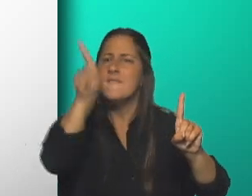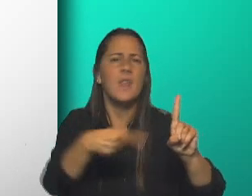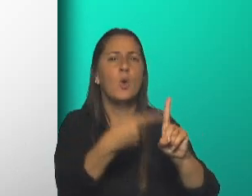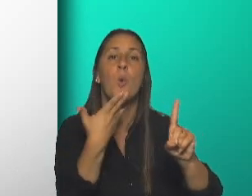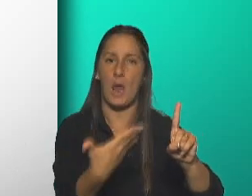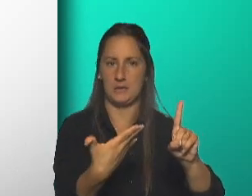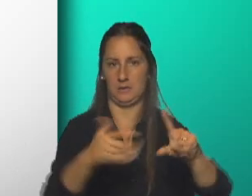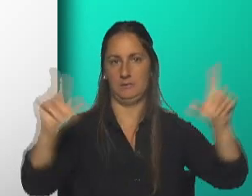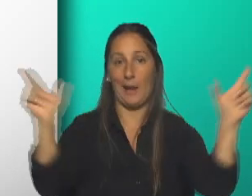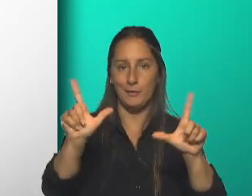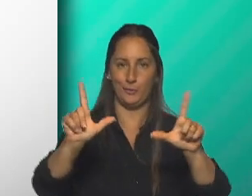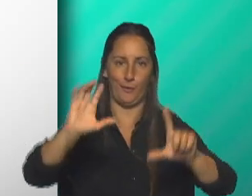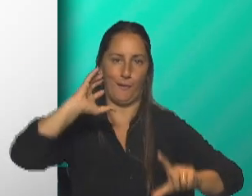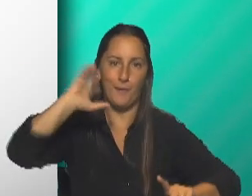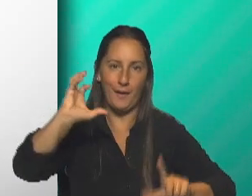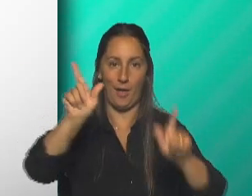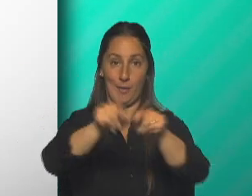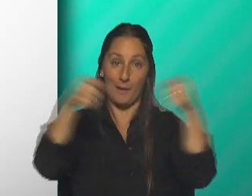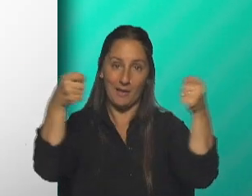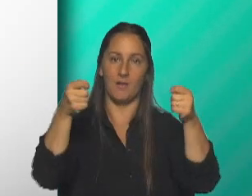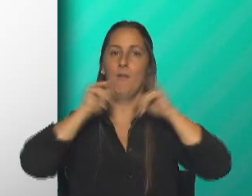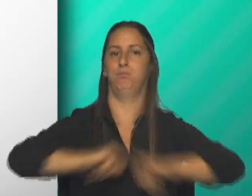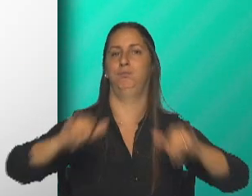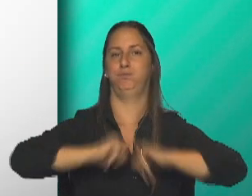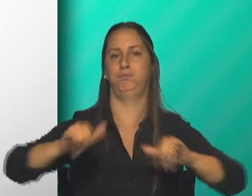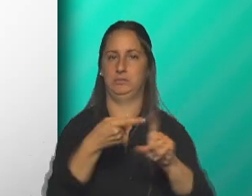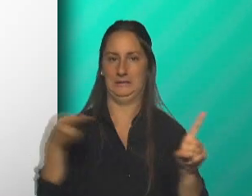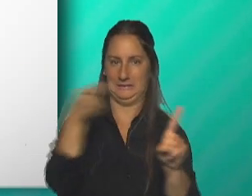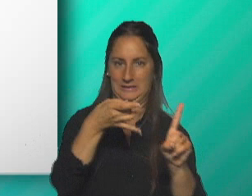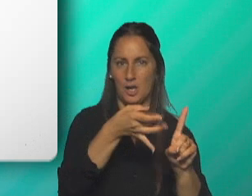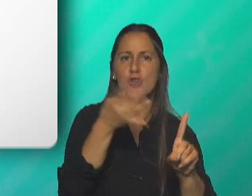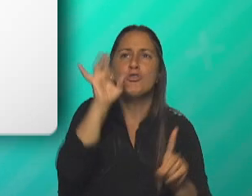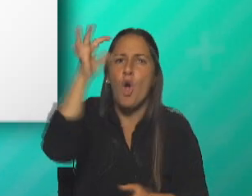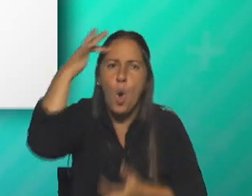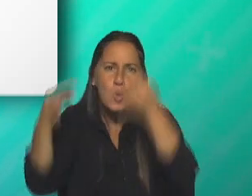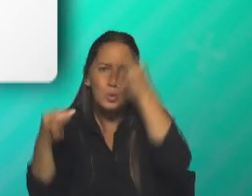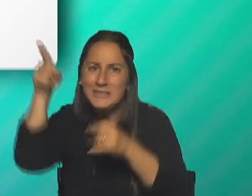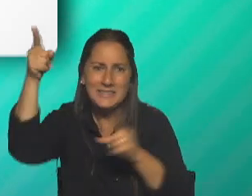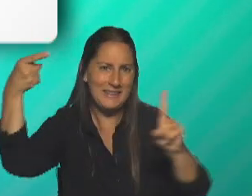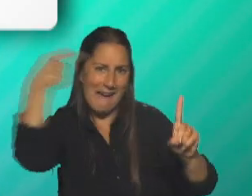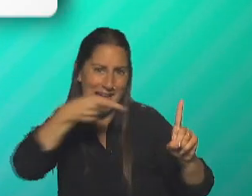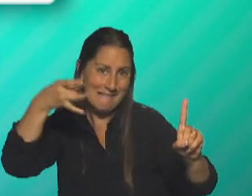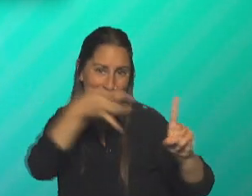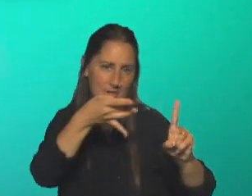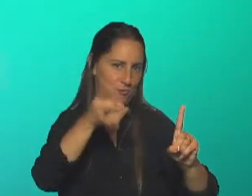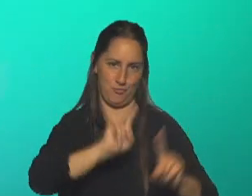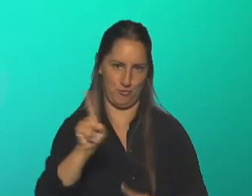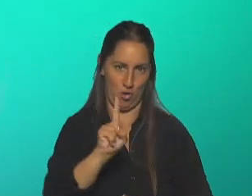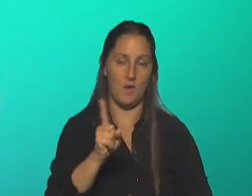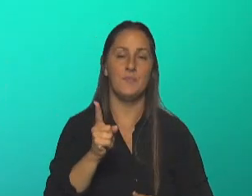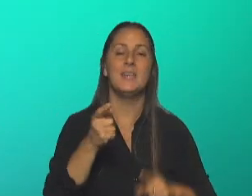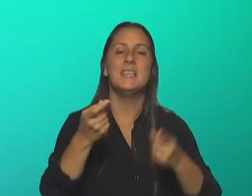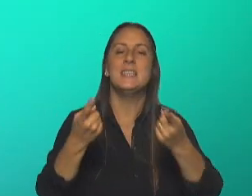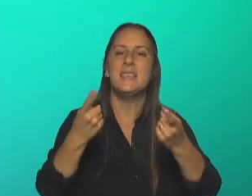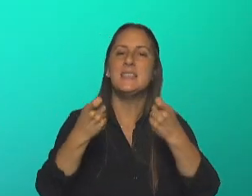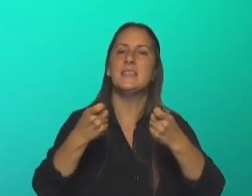que difundan el mensaje. No existe lawfare solo con el Poder Judicial. Necesitas un